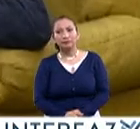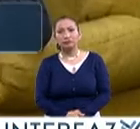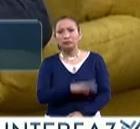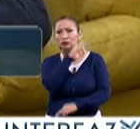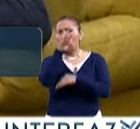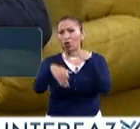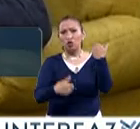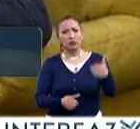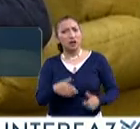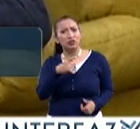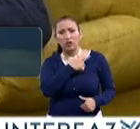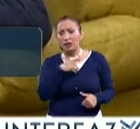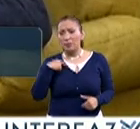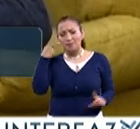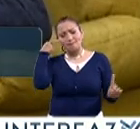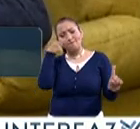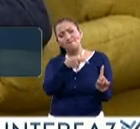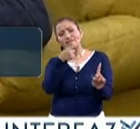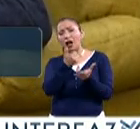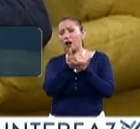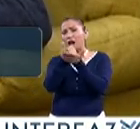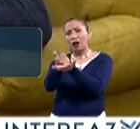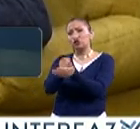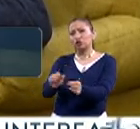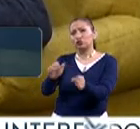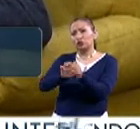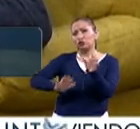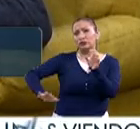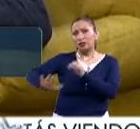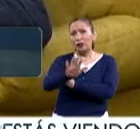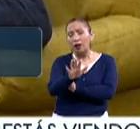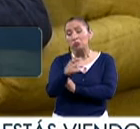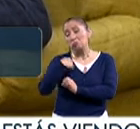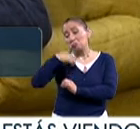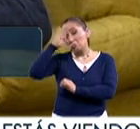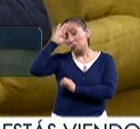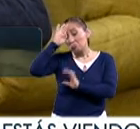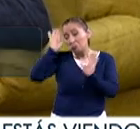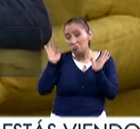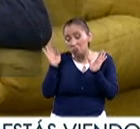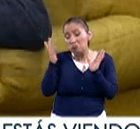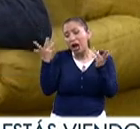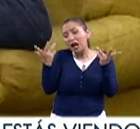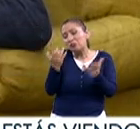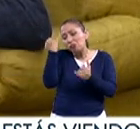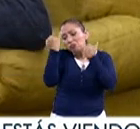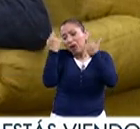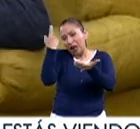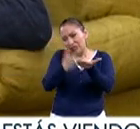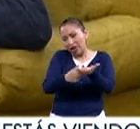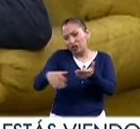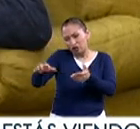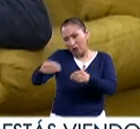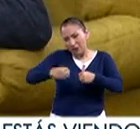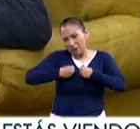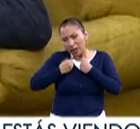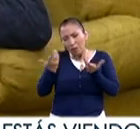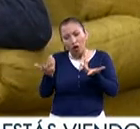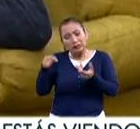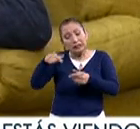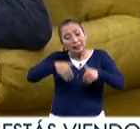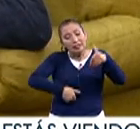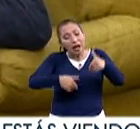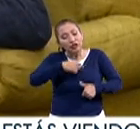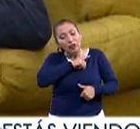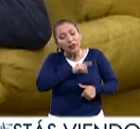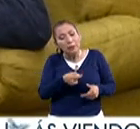los teatros deben de tener un propósito social. Yo pienso que creamos dentro de la sociedad en la que vivimos y ese